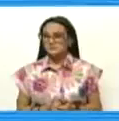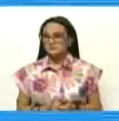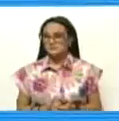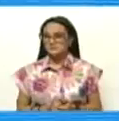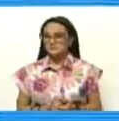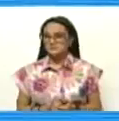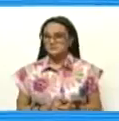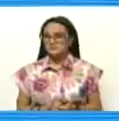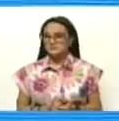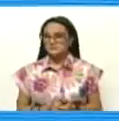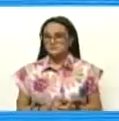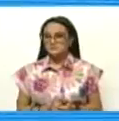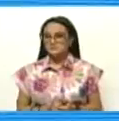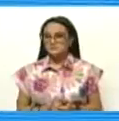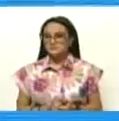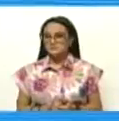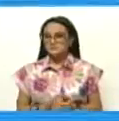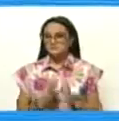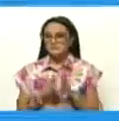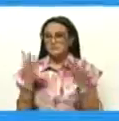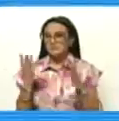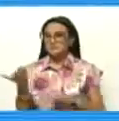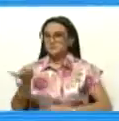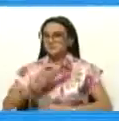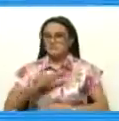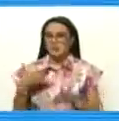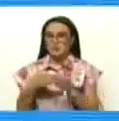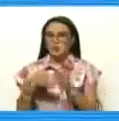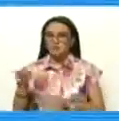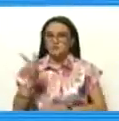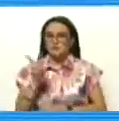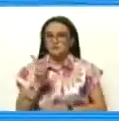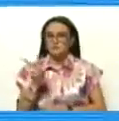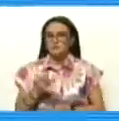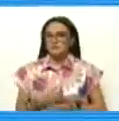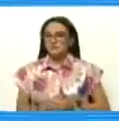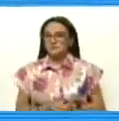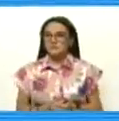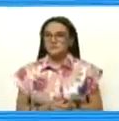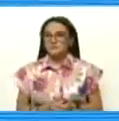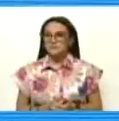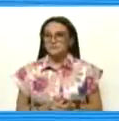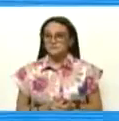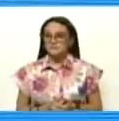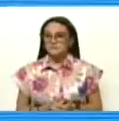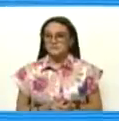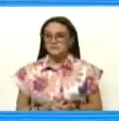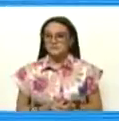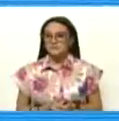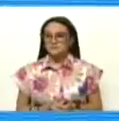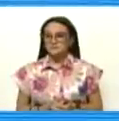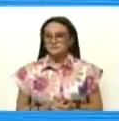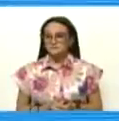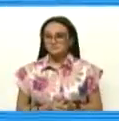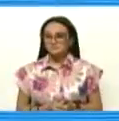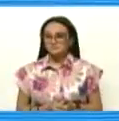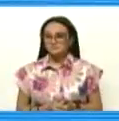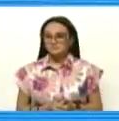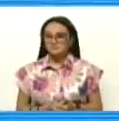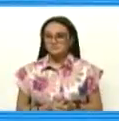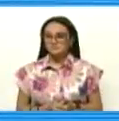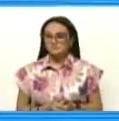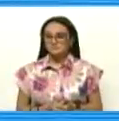y con buena parte del mundo aplaudiendo las sanciones contra Venezuela, porque ellos pensaron que nos iban a rendir por hambre, por